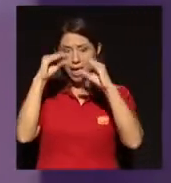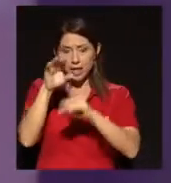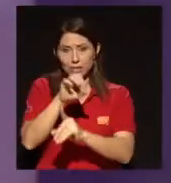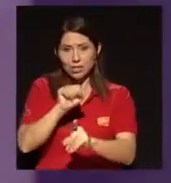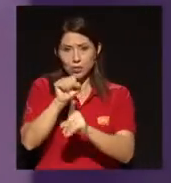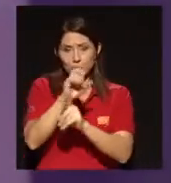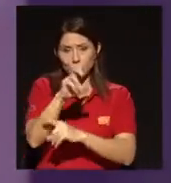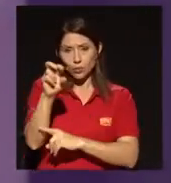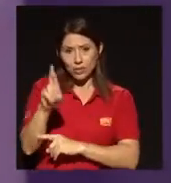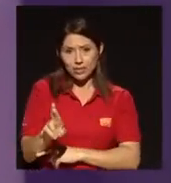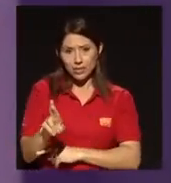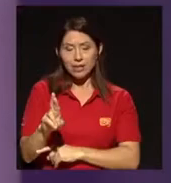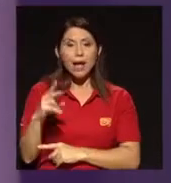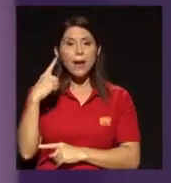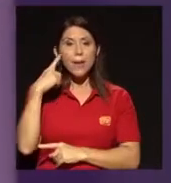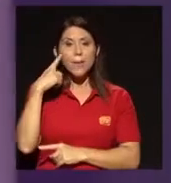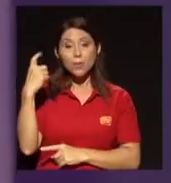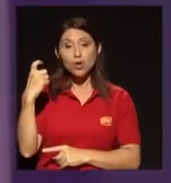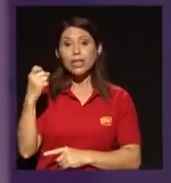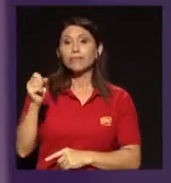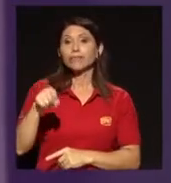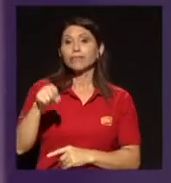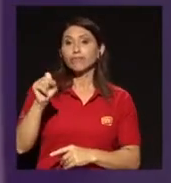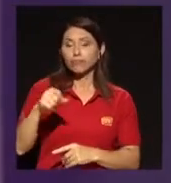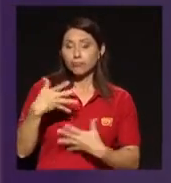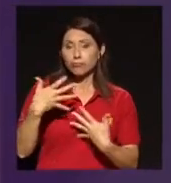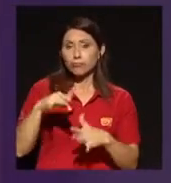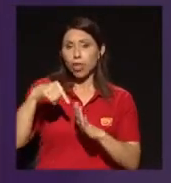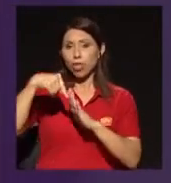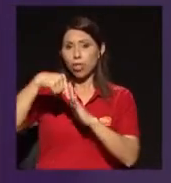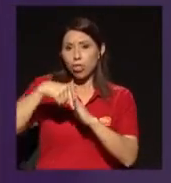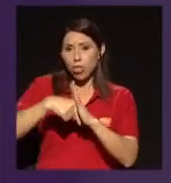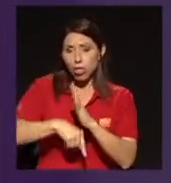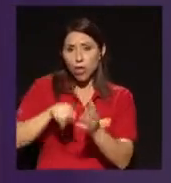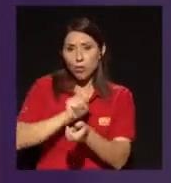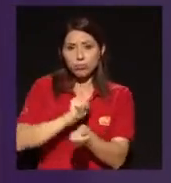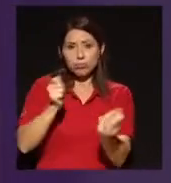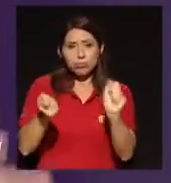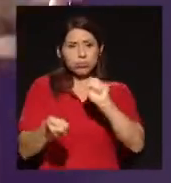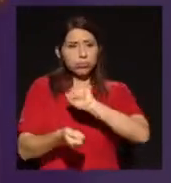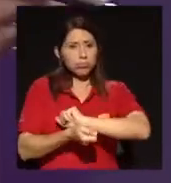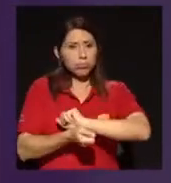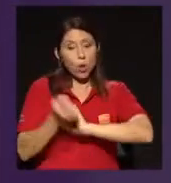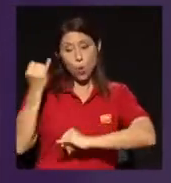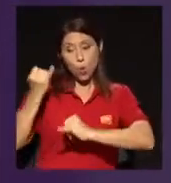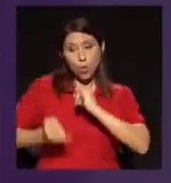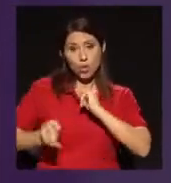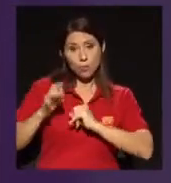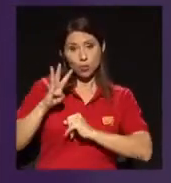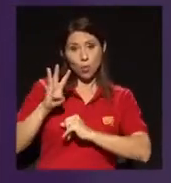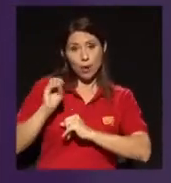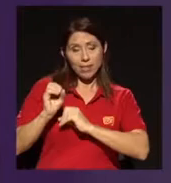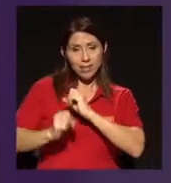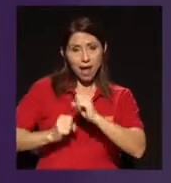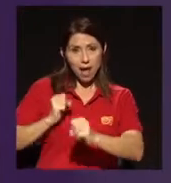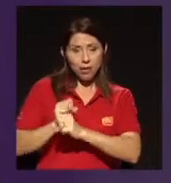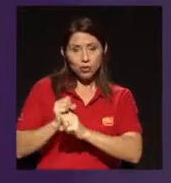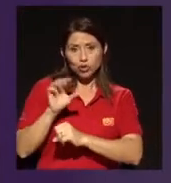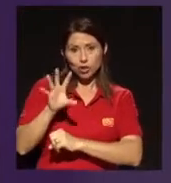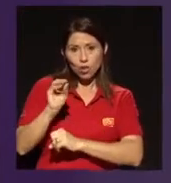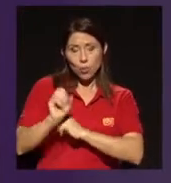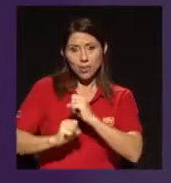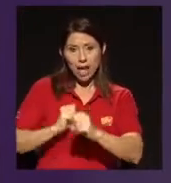porque efectivamente ha habido una transformación profunda, yo diría en los últimos 40, 50 años, ya Nancy mencionó algunas de las